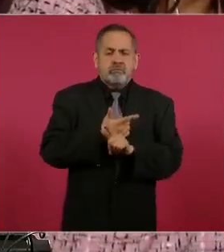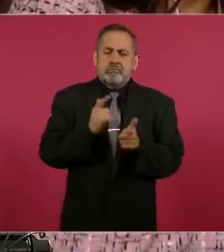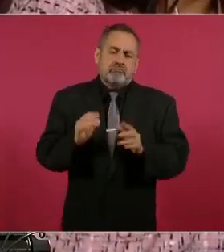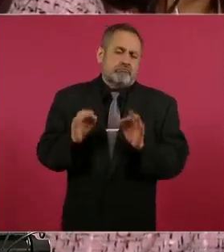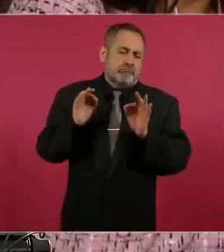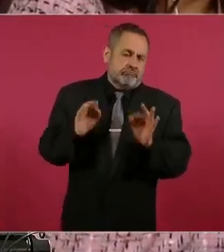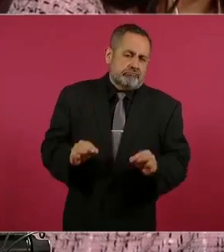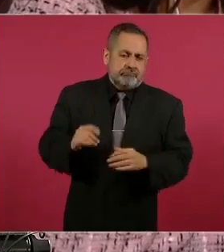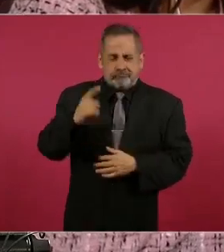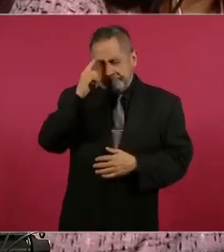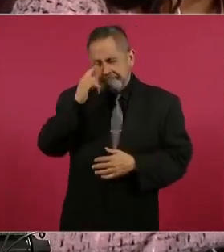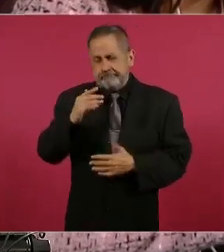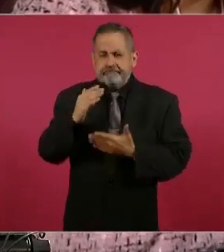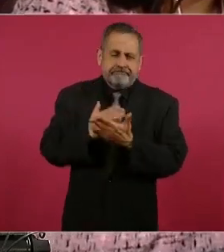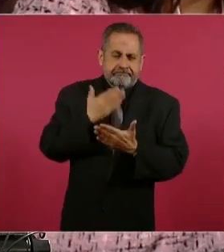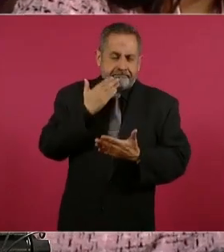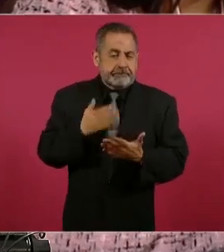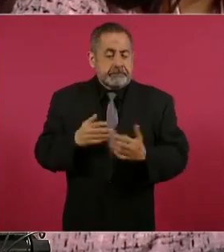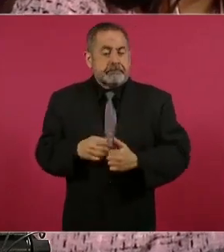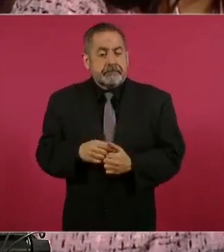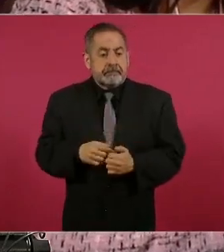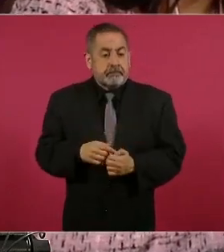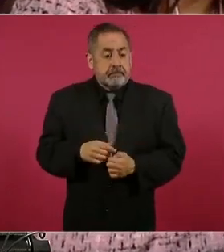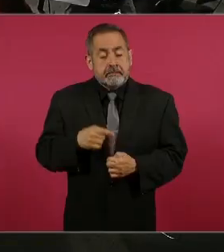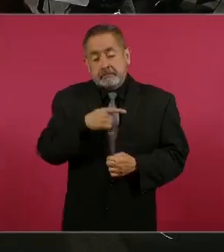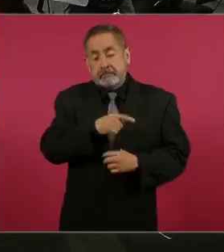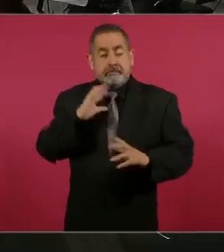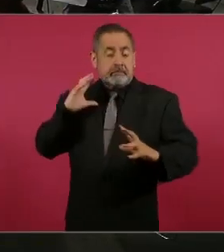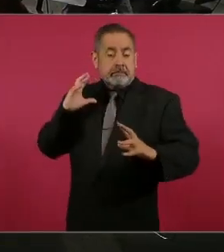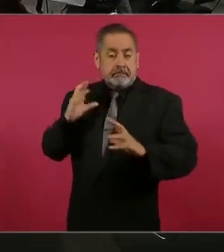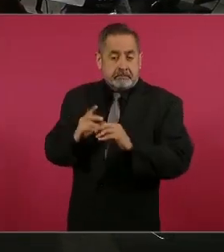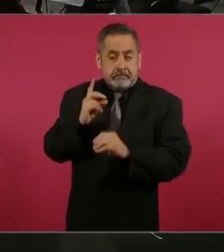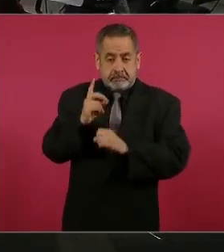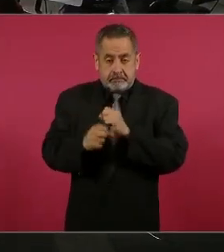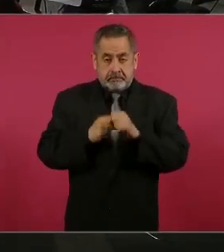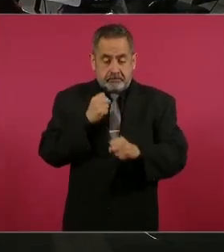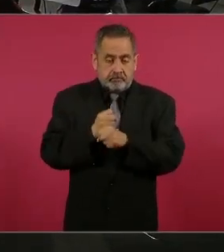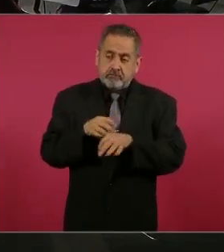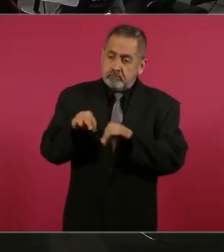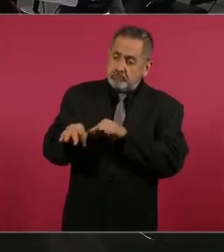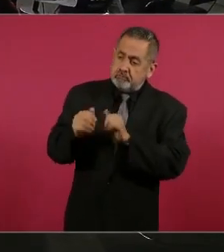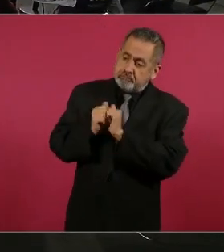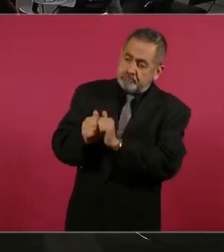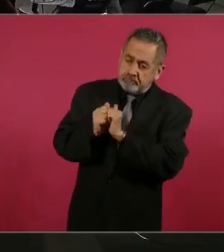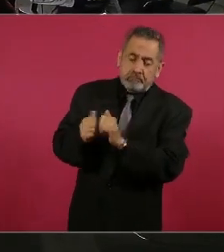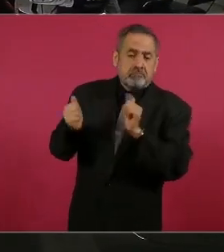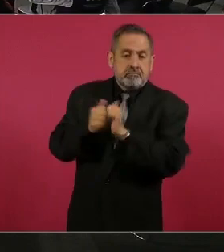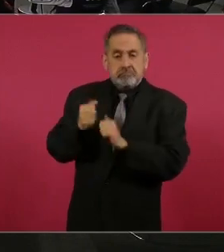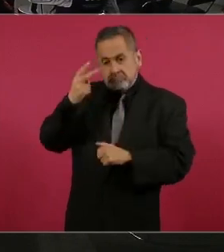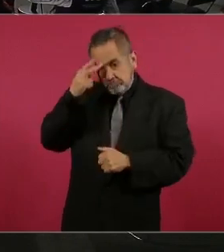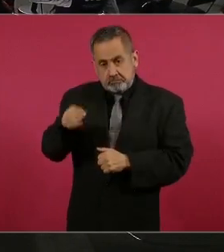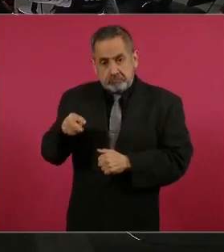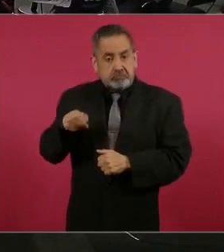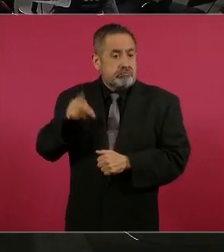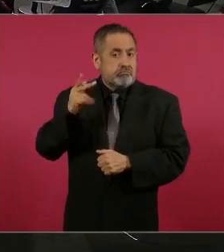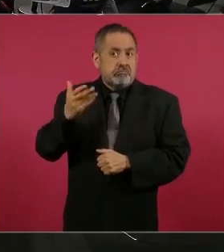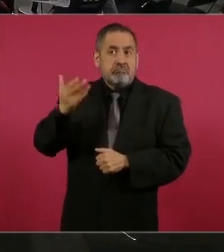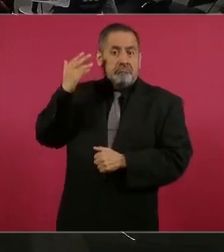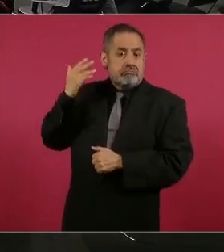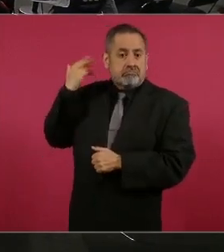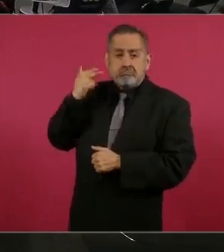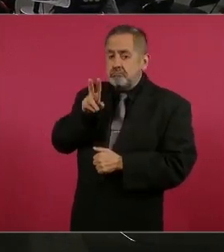que no tengan acceso libre al tabaco. Y me decía que en todos estos años han trabajado en conjunto con México, pero nunca habían